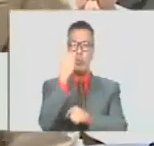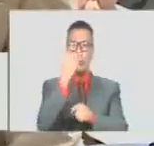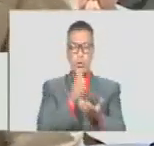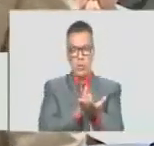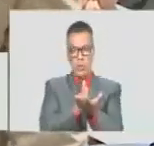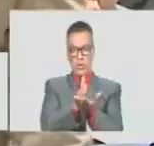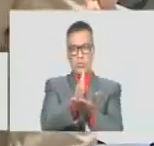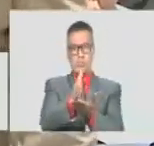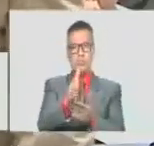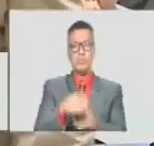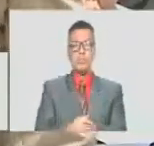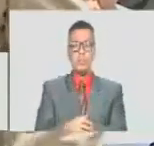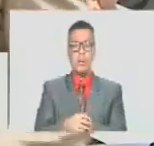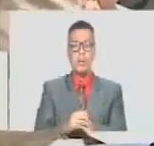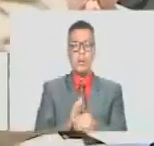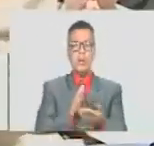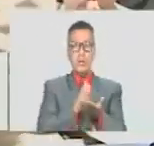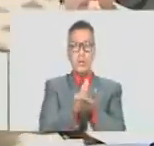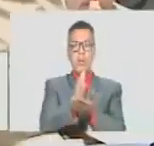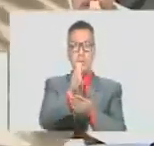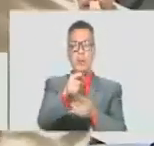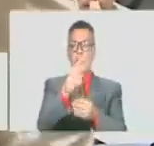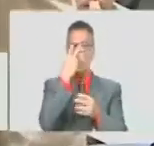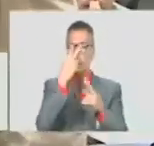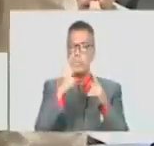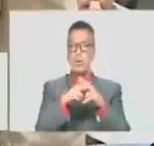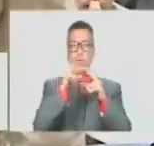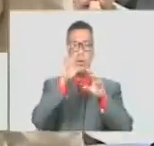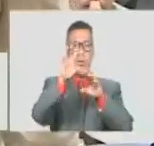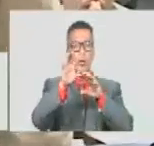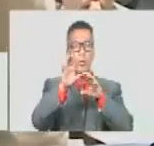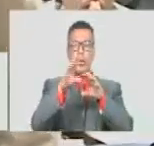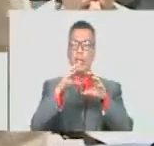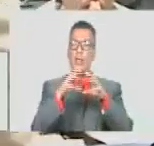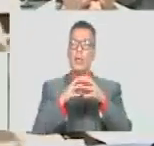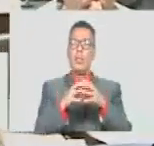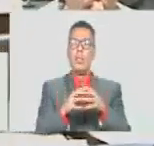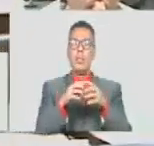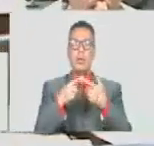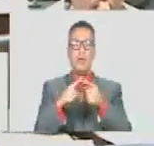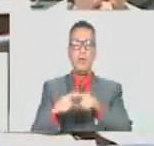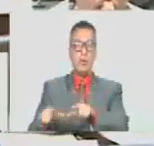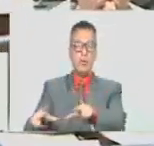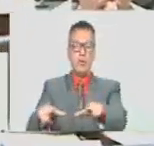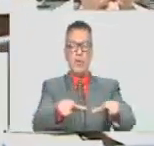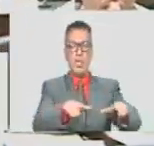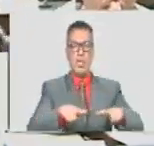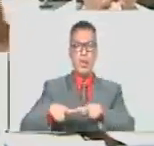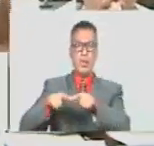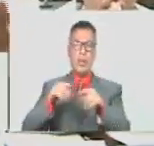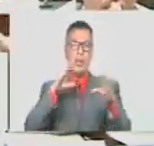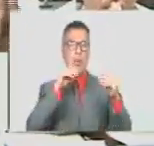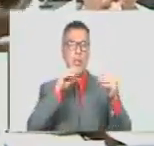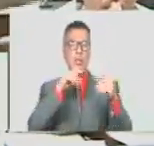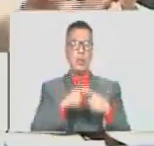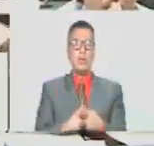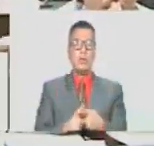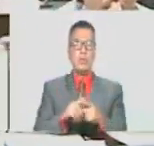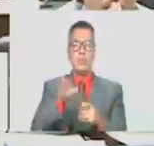línea, se fue, visitó al país en todos los rincones, habló con